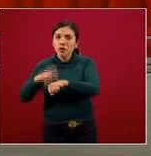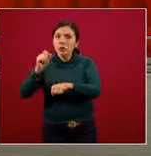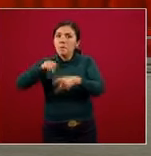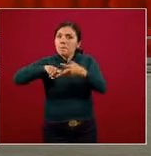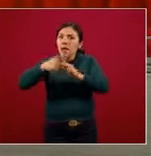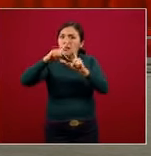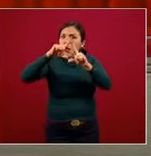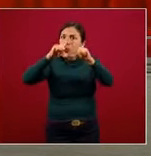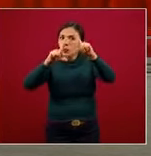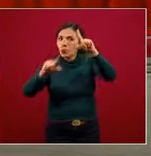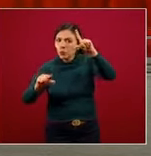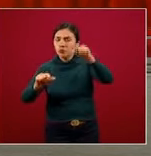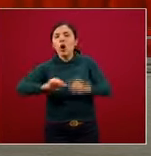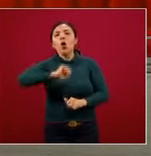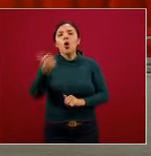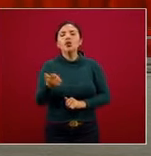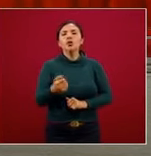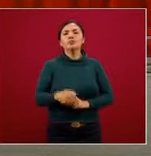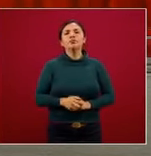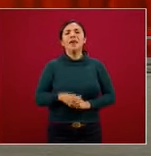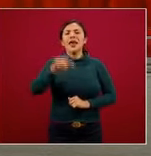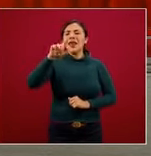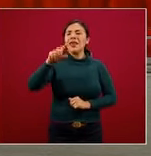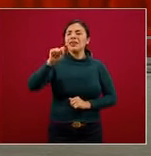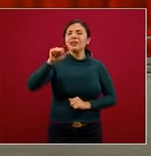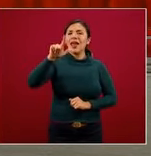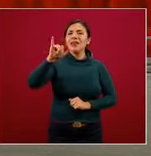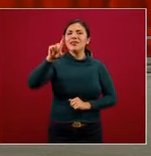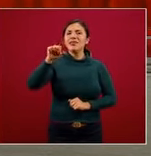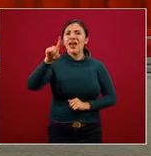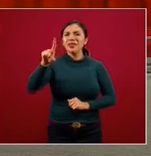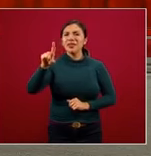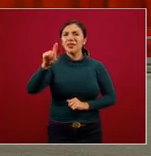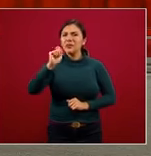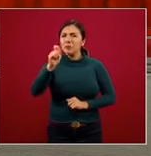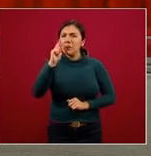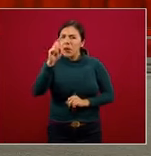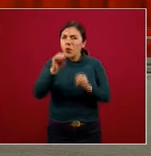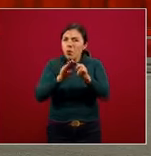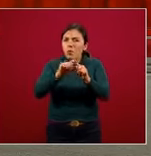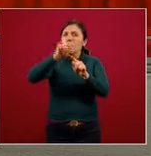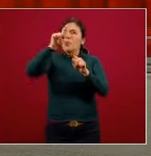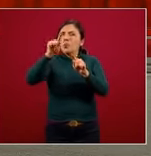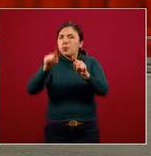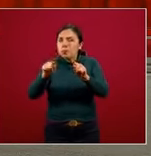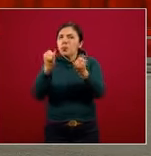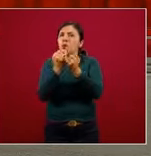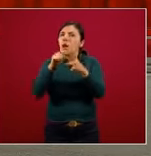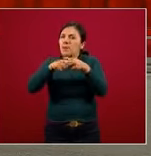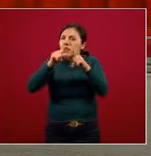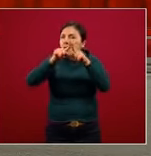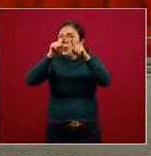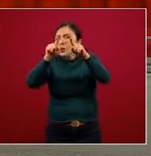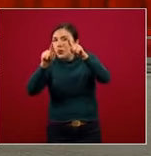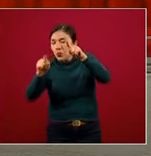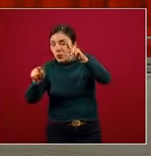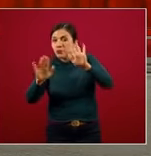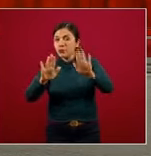la de letalidad, que parece que tiene un como chipotito y que está también en descenso. Y